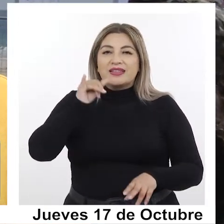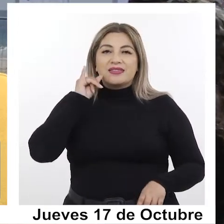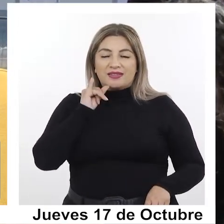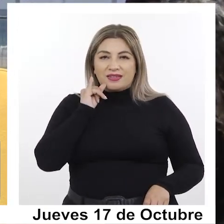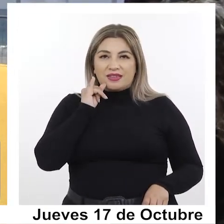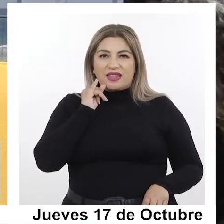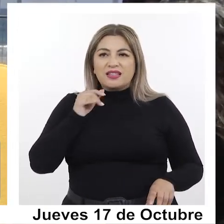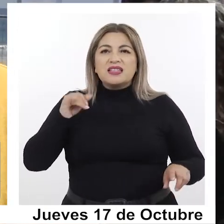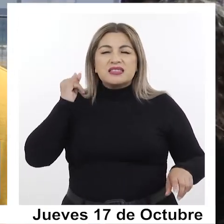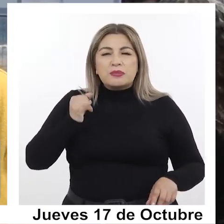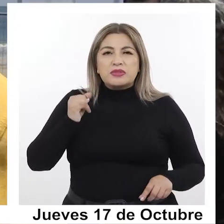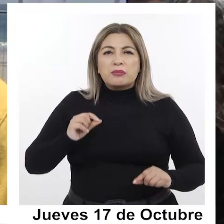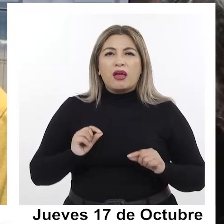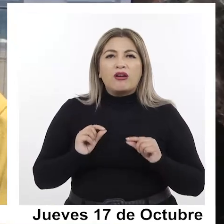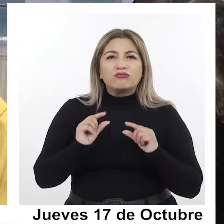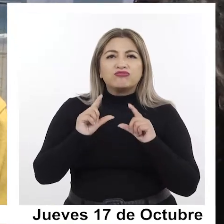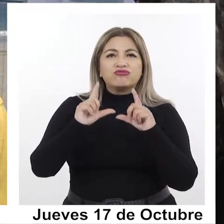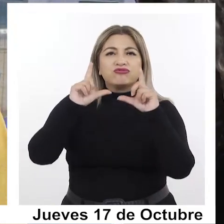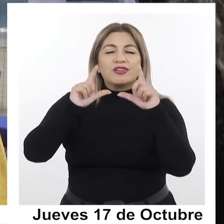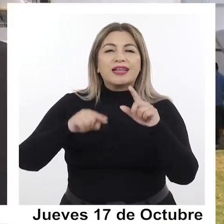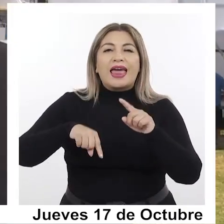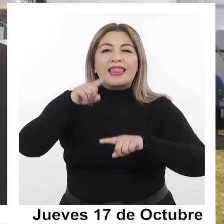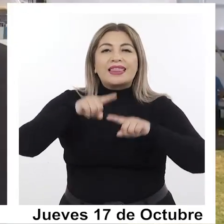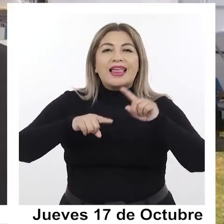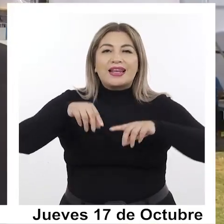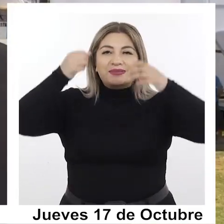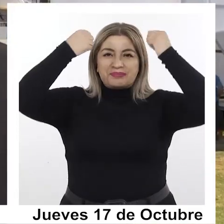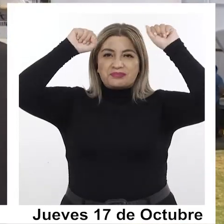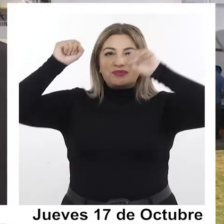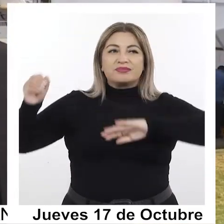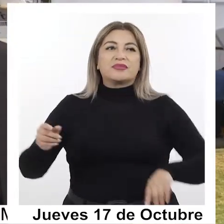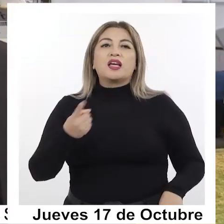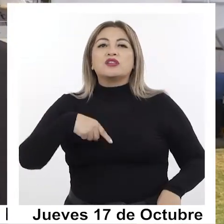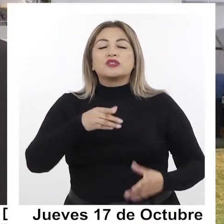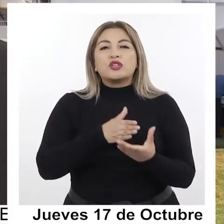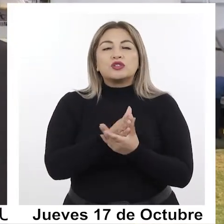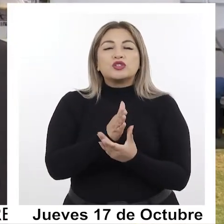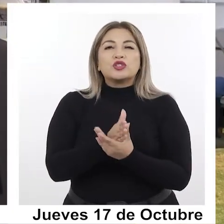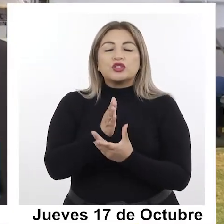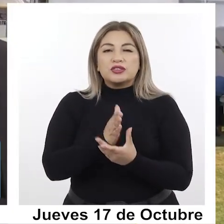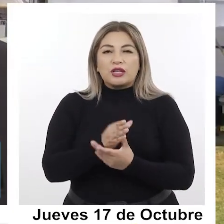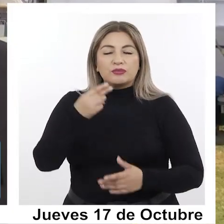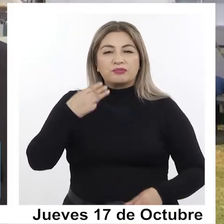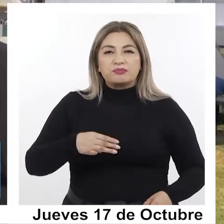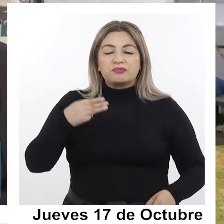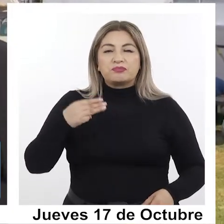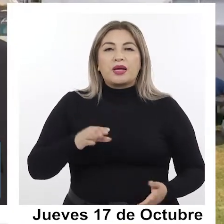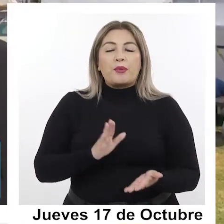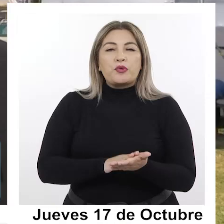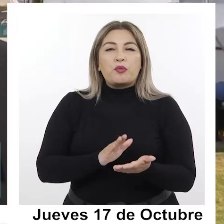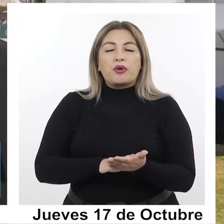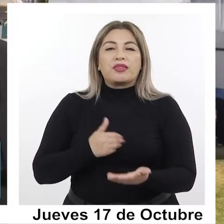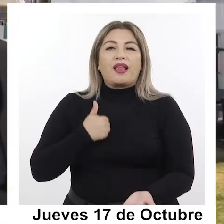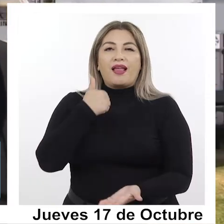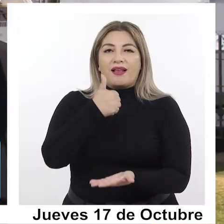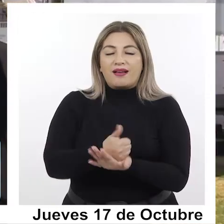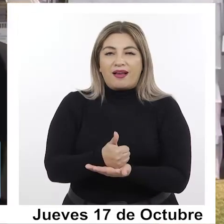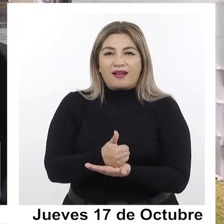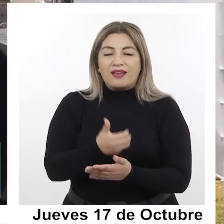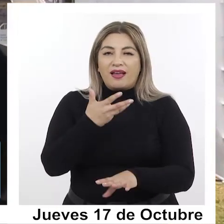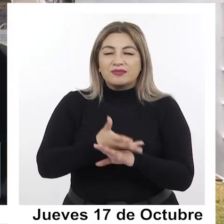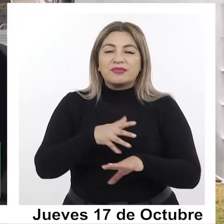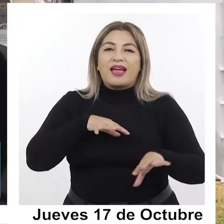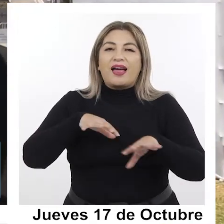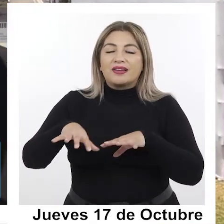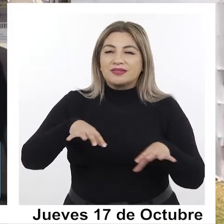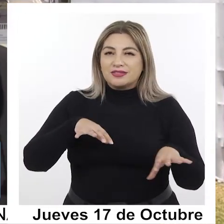se ha levantado con el nombre Iquique Tierra de Campeones. Una vez más, como Consejo Municipal, ratificamos la propuesta del señor alcalde de traer este tipo de